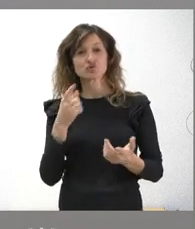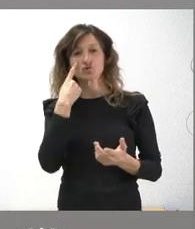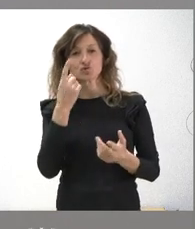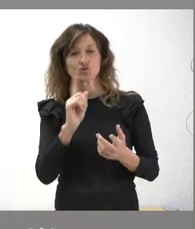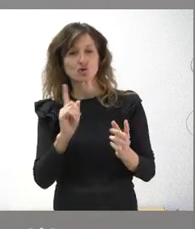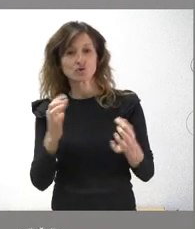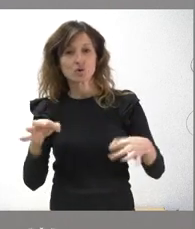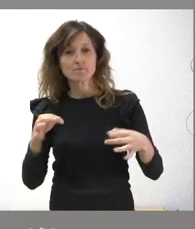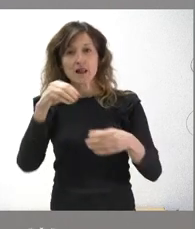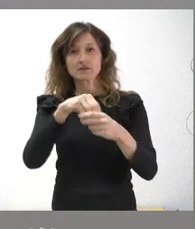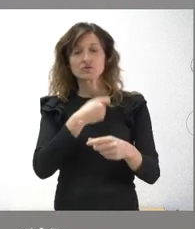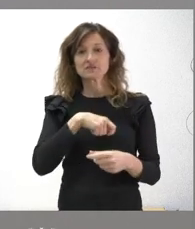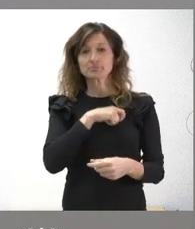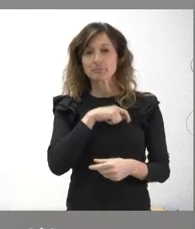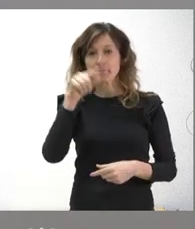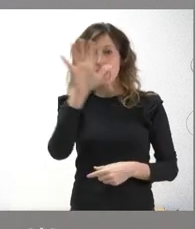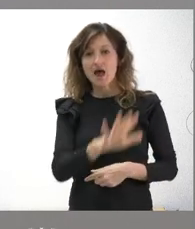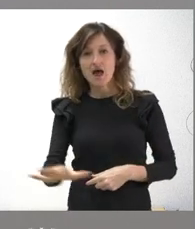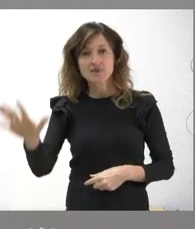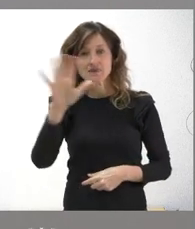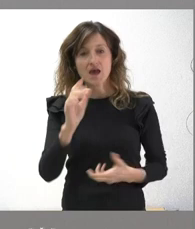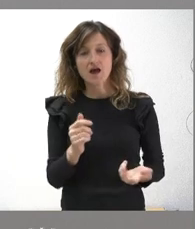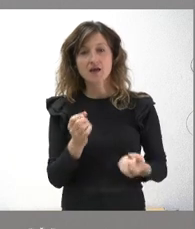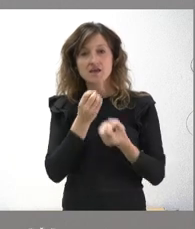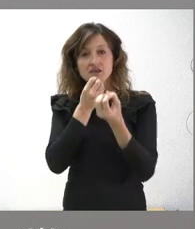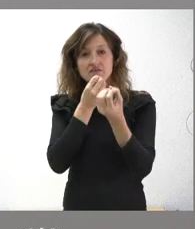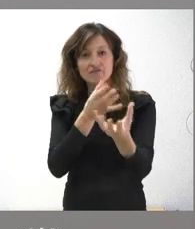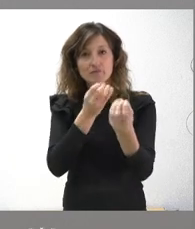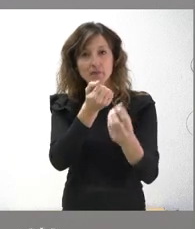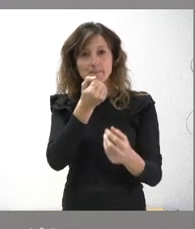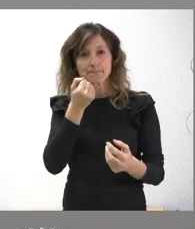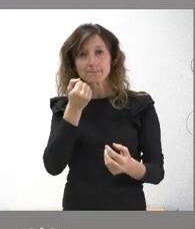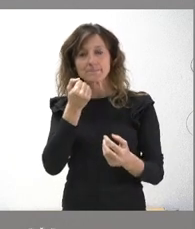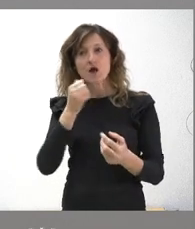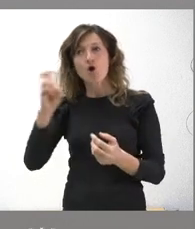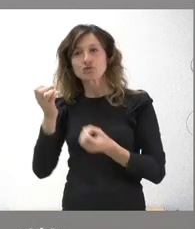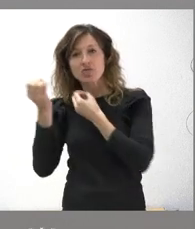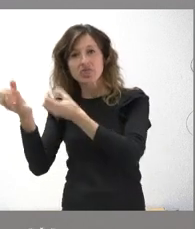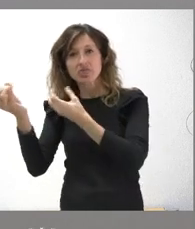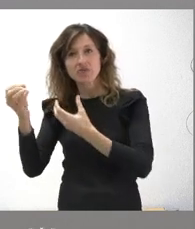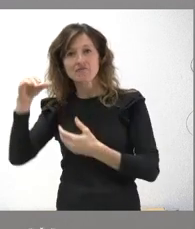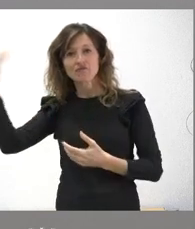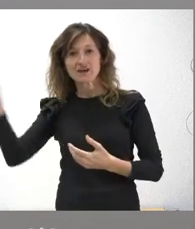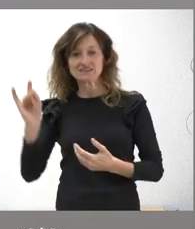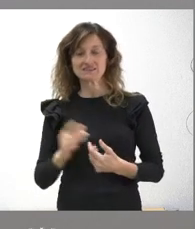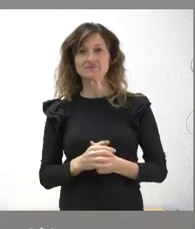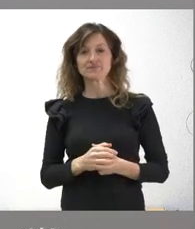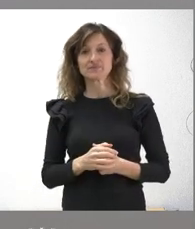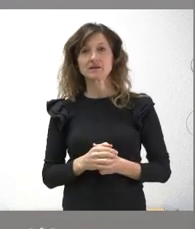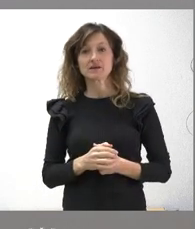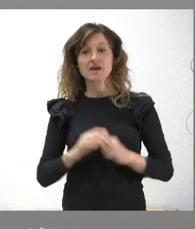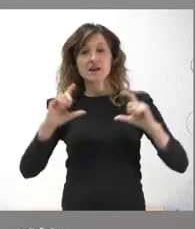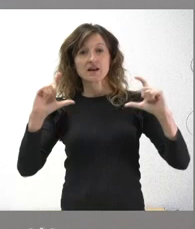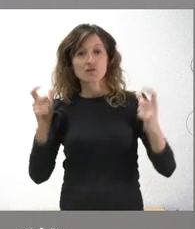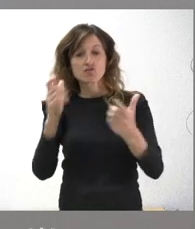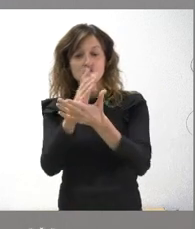dentro de España se entregue menos información de la que se está entregando fuera de España no sería normal que las reuniones de todas